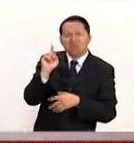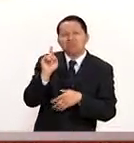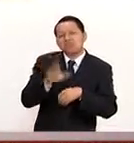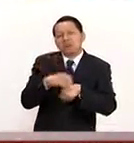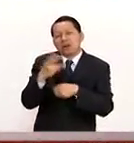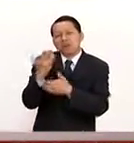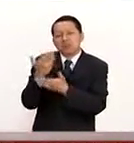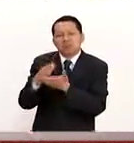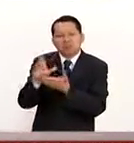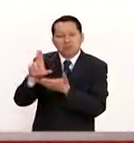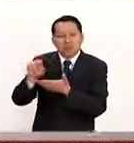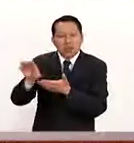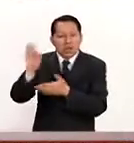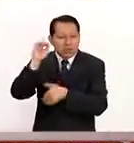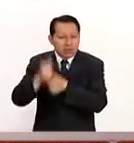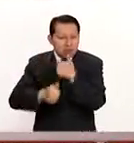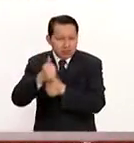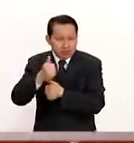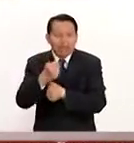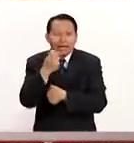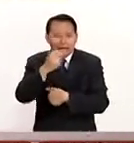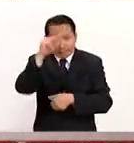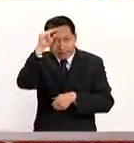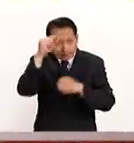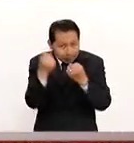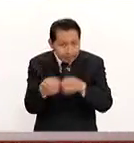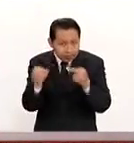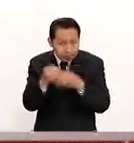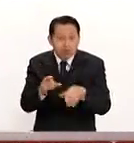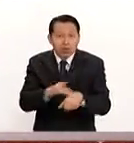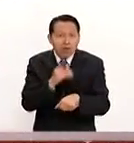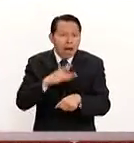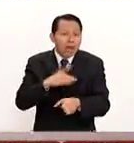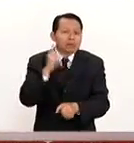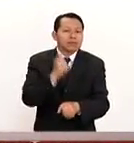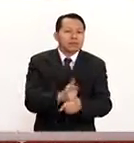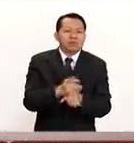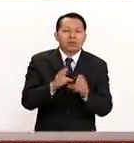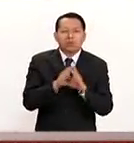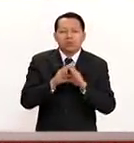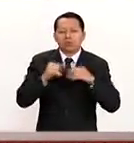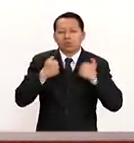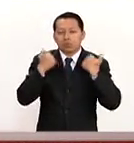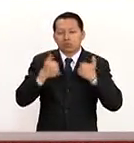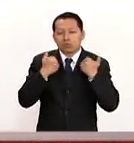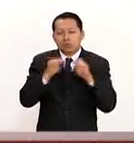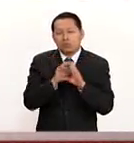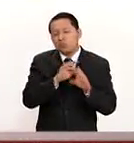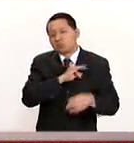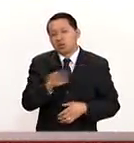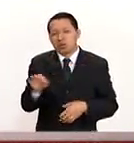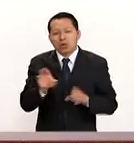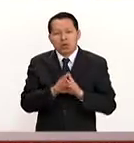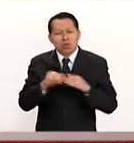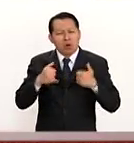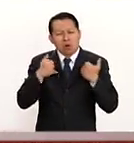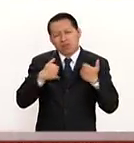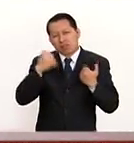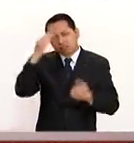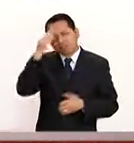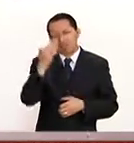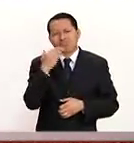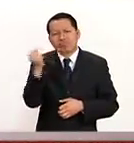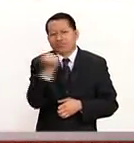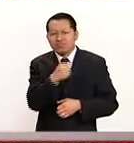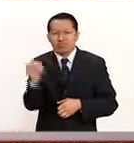haciendo? Perdiendo finalmente un talento que está ahí. Hemos descubierto finalmente que los chicos, en realidad tenemos jóvenes sumamente talentosos, pero que